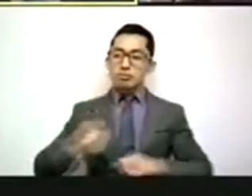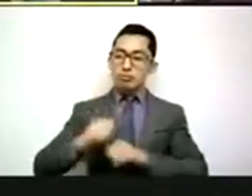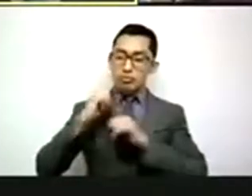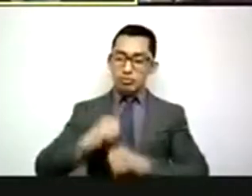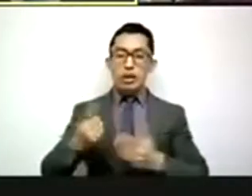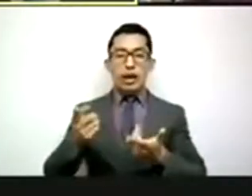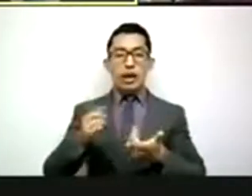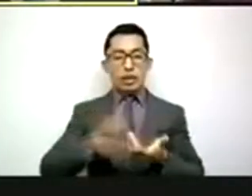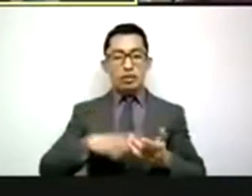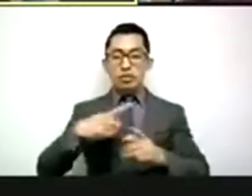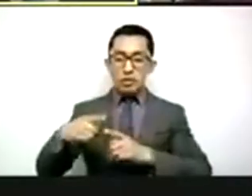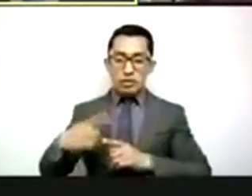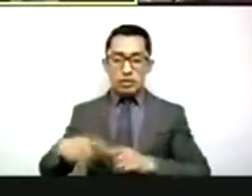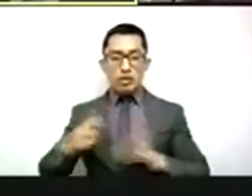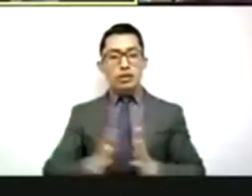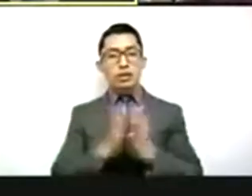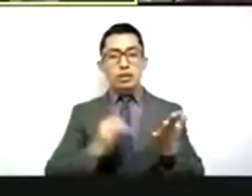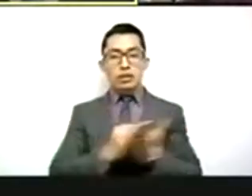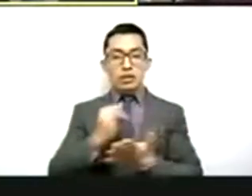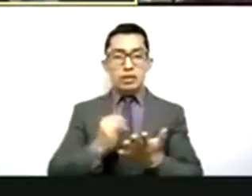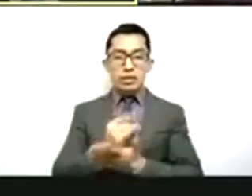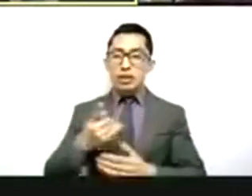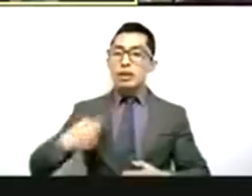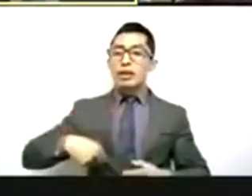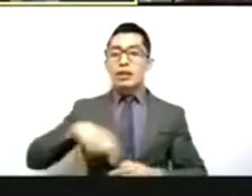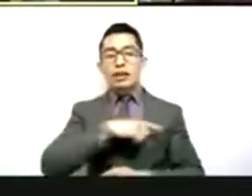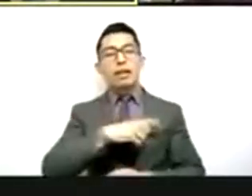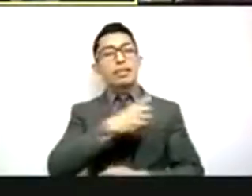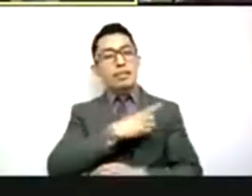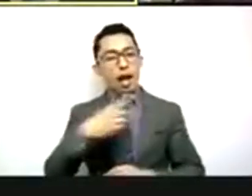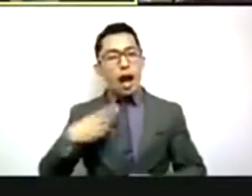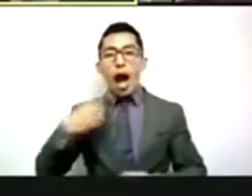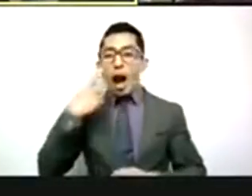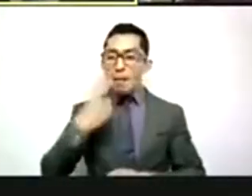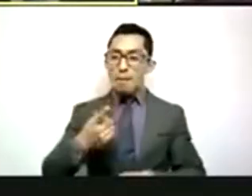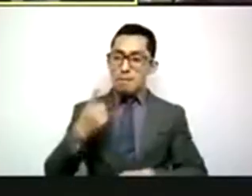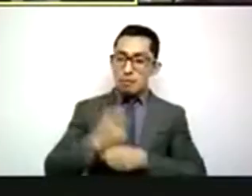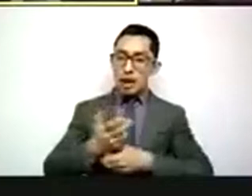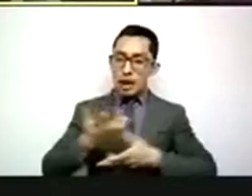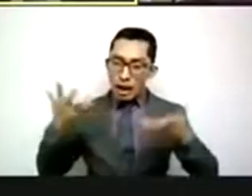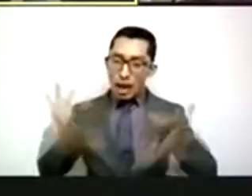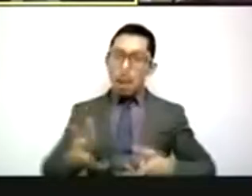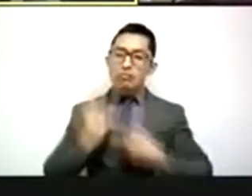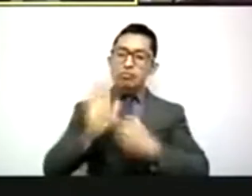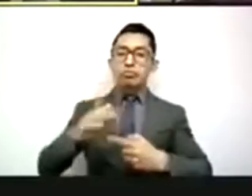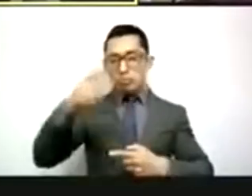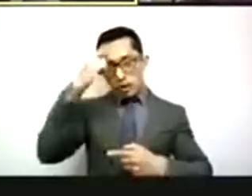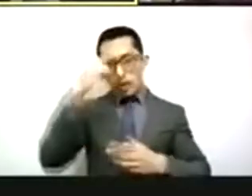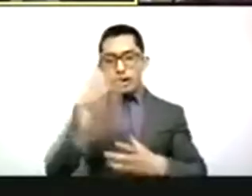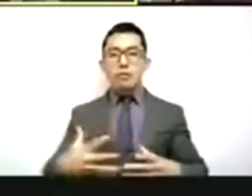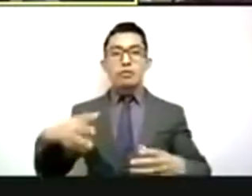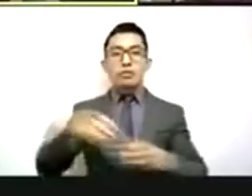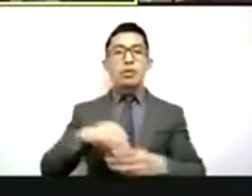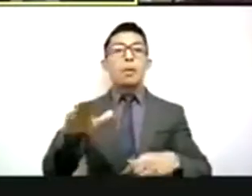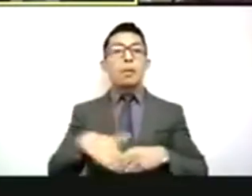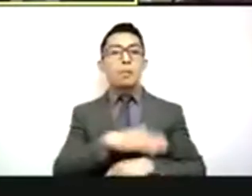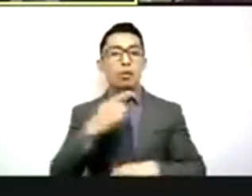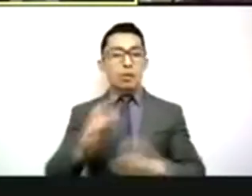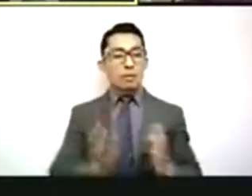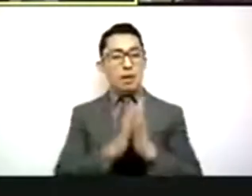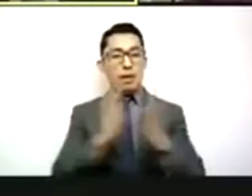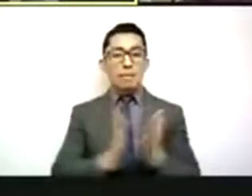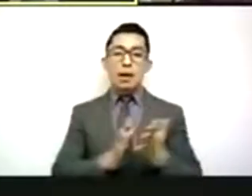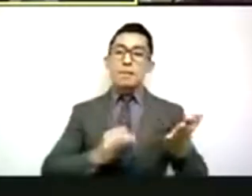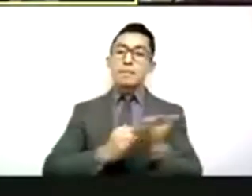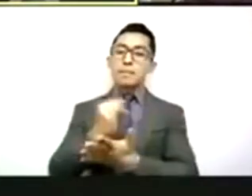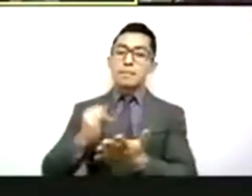democráticas somos las primeras que debemos dar el ejemplo de la inclusión, porque la democracia no puede ser entendida